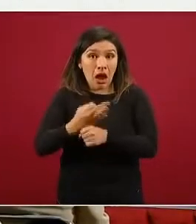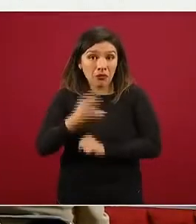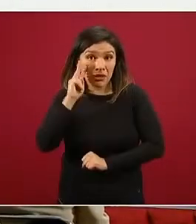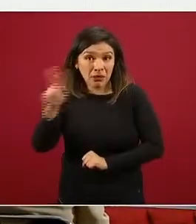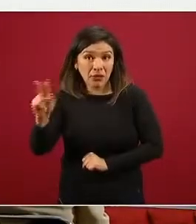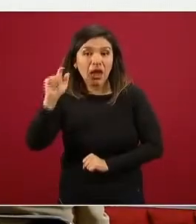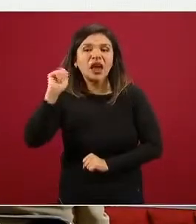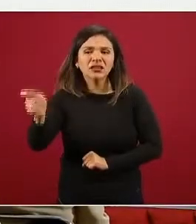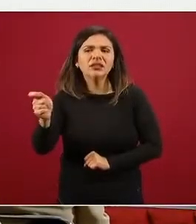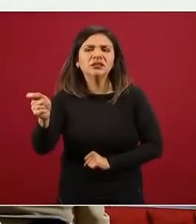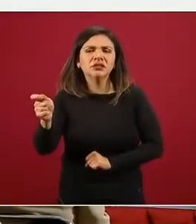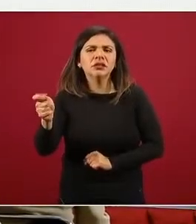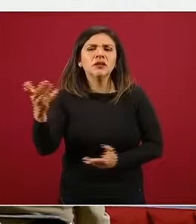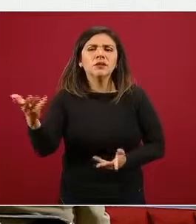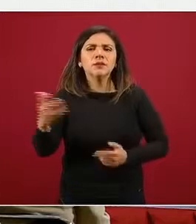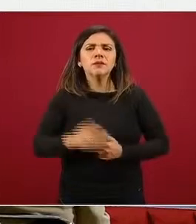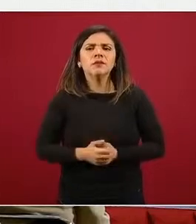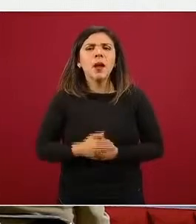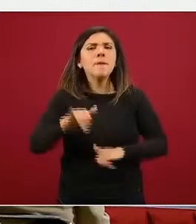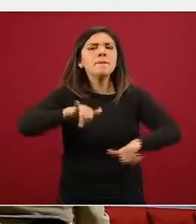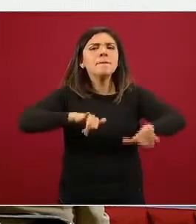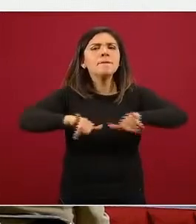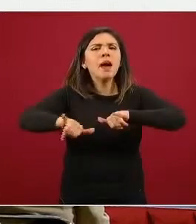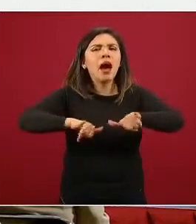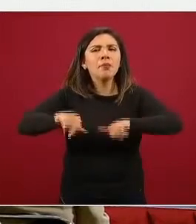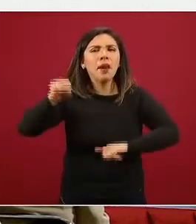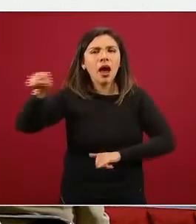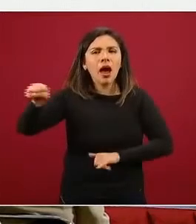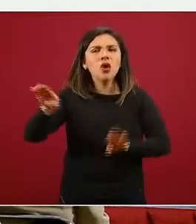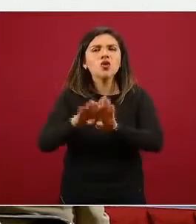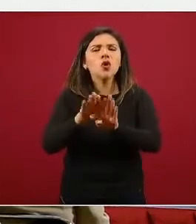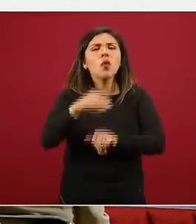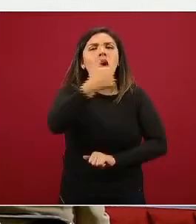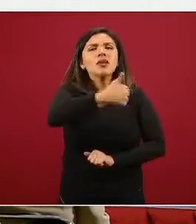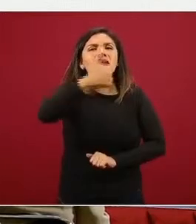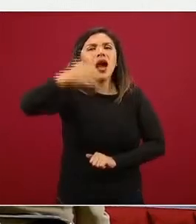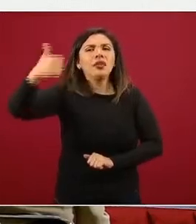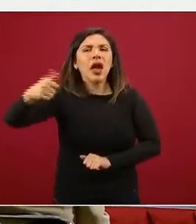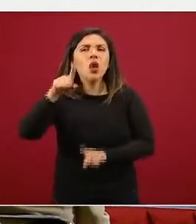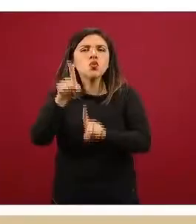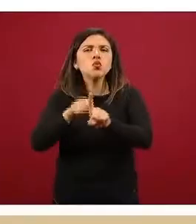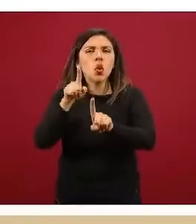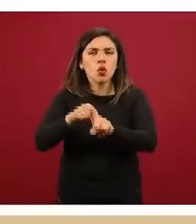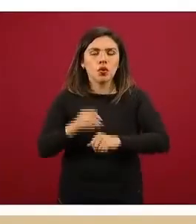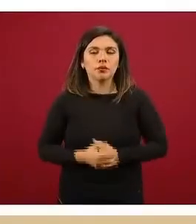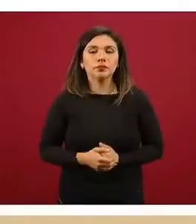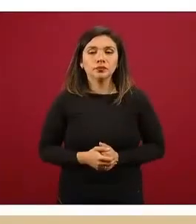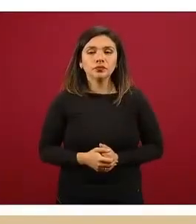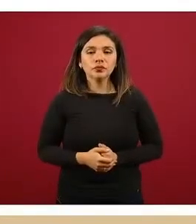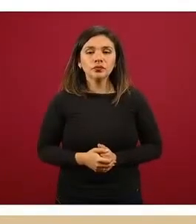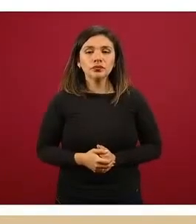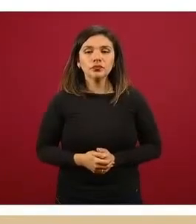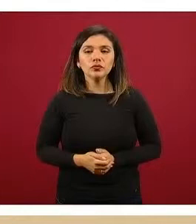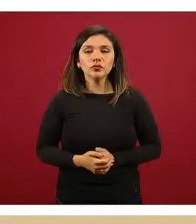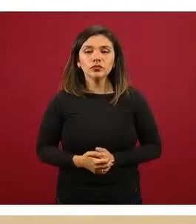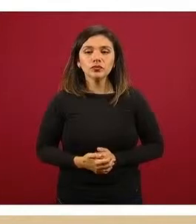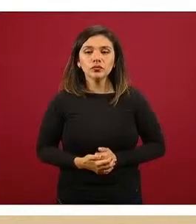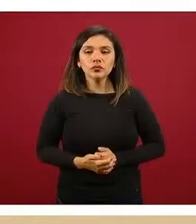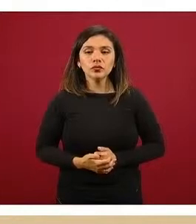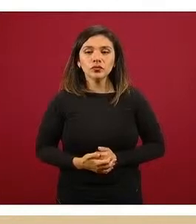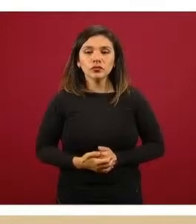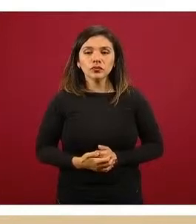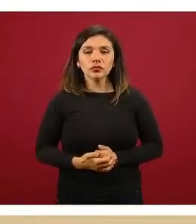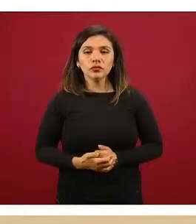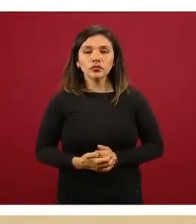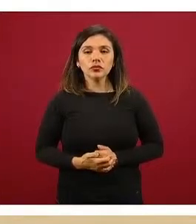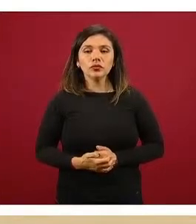ahorita es el mapa de cada color. Entonces, tenemos aquí